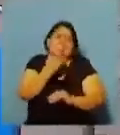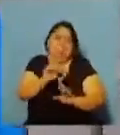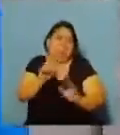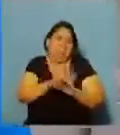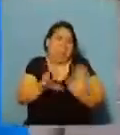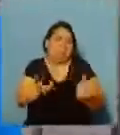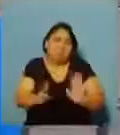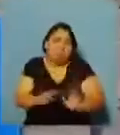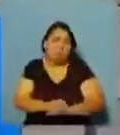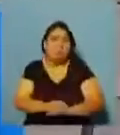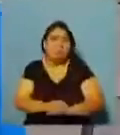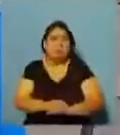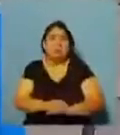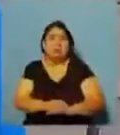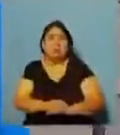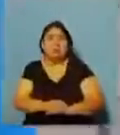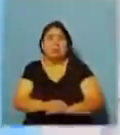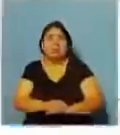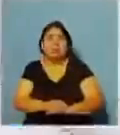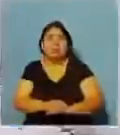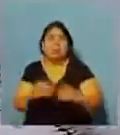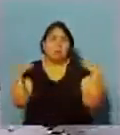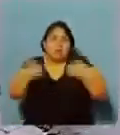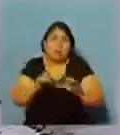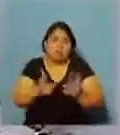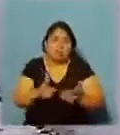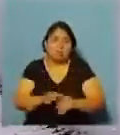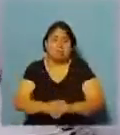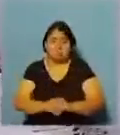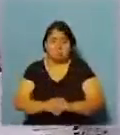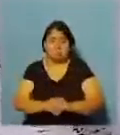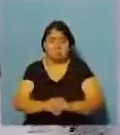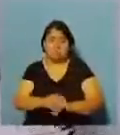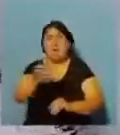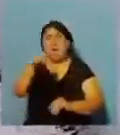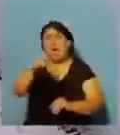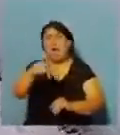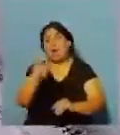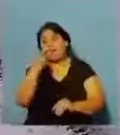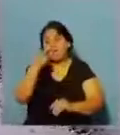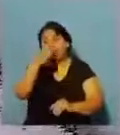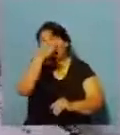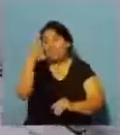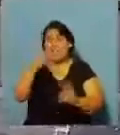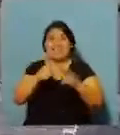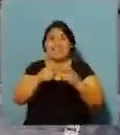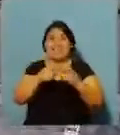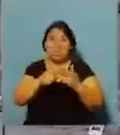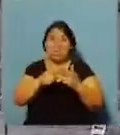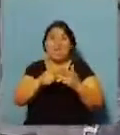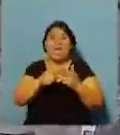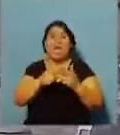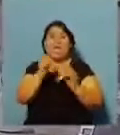XL. Estamos hablando en campera, ¿no? Hasta ahora, el Instituto Nacional de Tecnología Industrial,